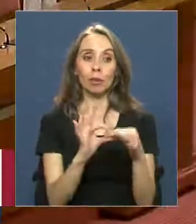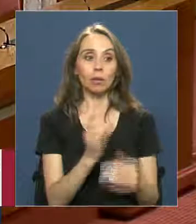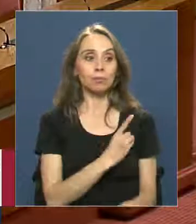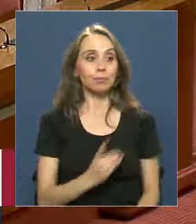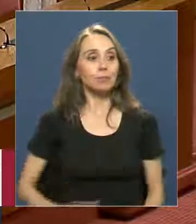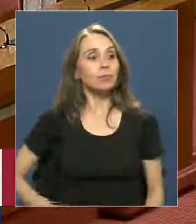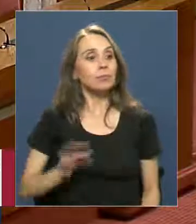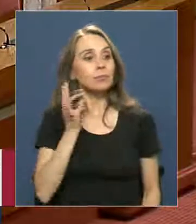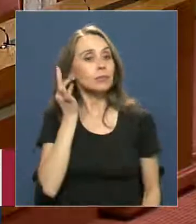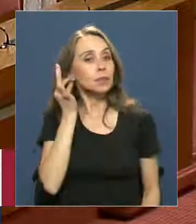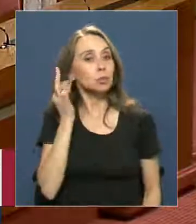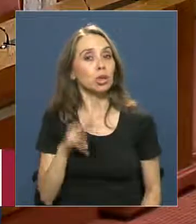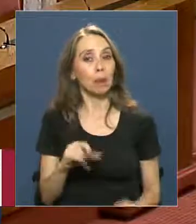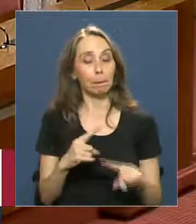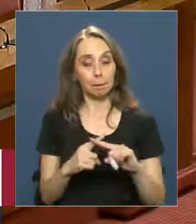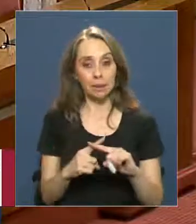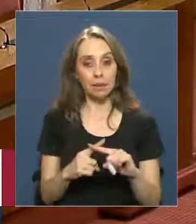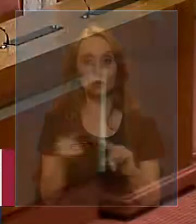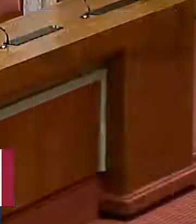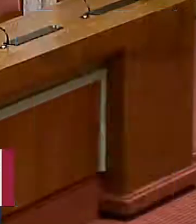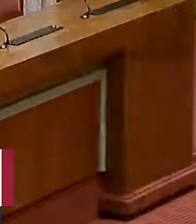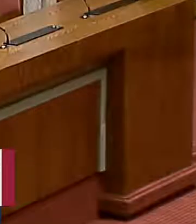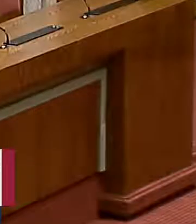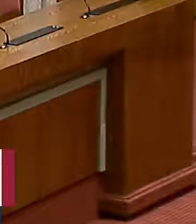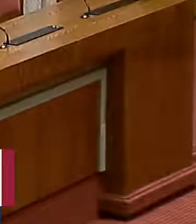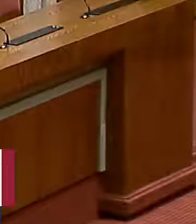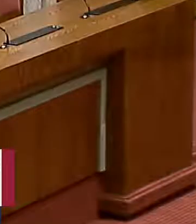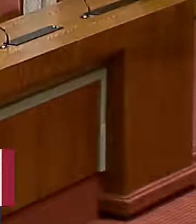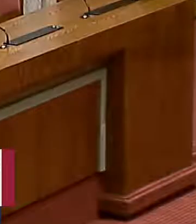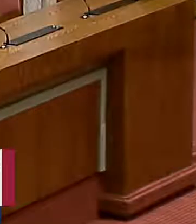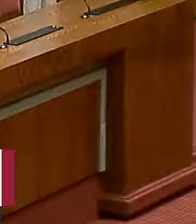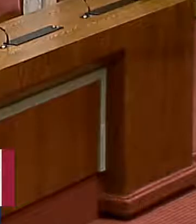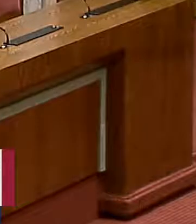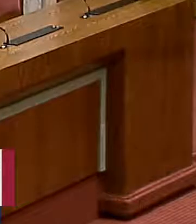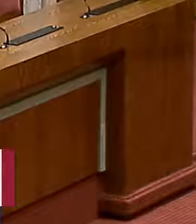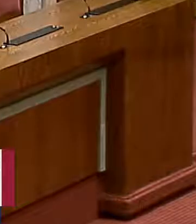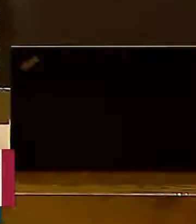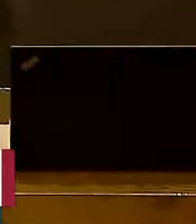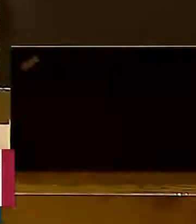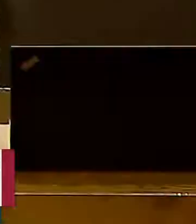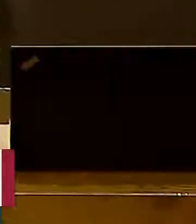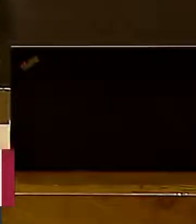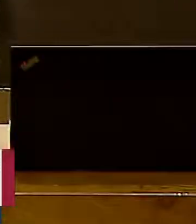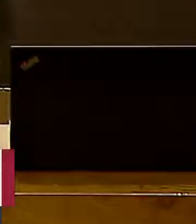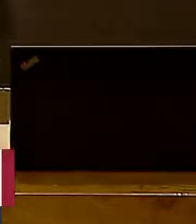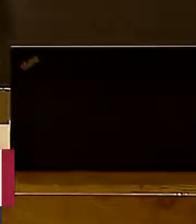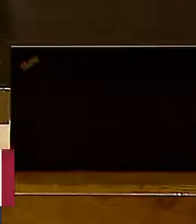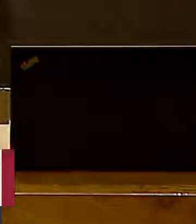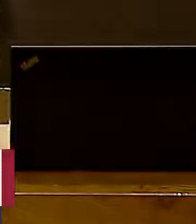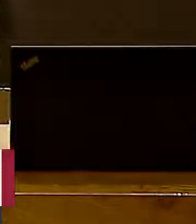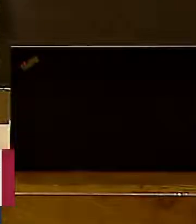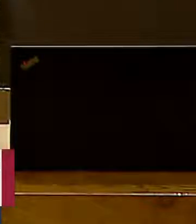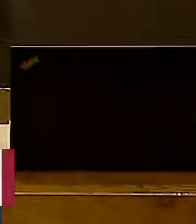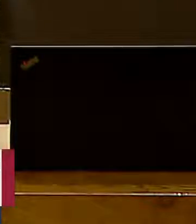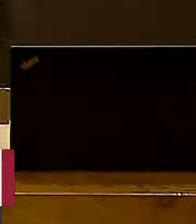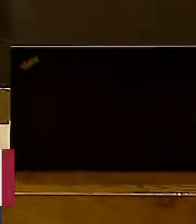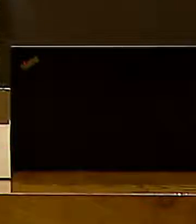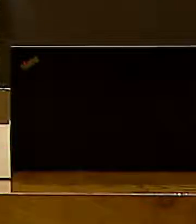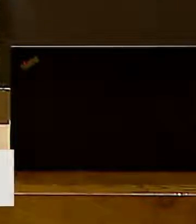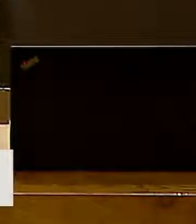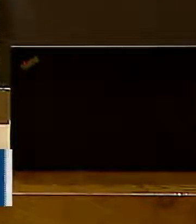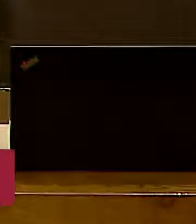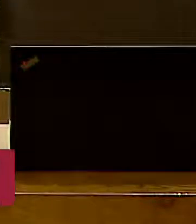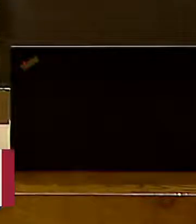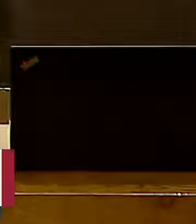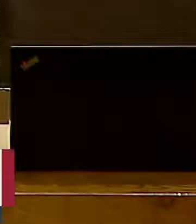diputada Claudia Mix, por su completo informe. De inmediato entramos entonces a la discusión de este proyecto, otorgándole